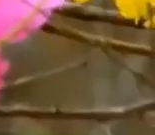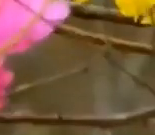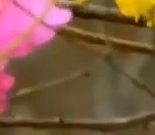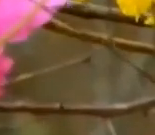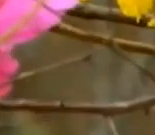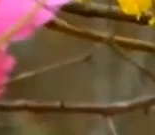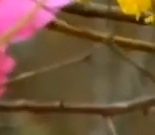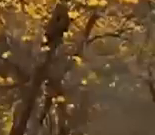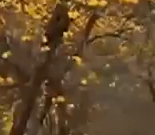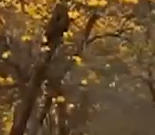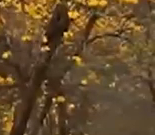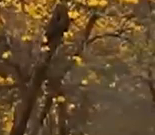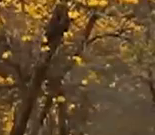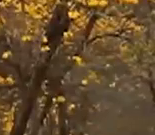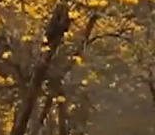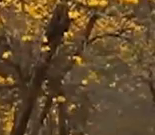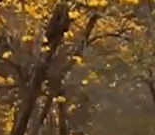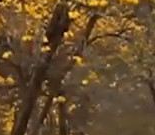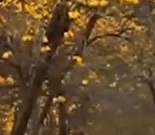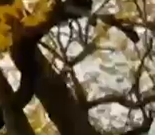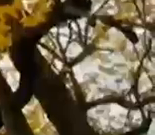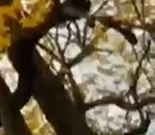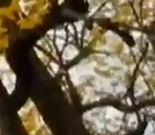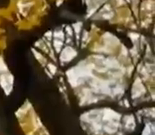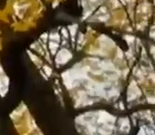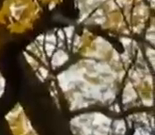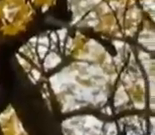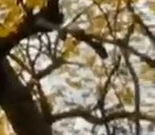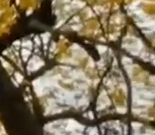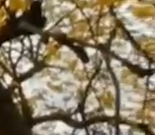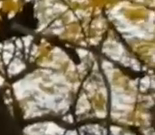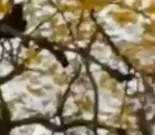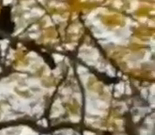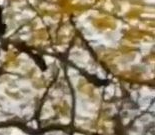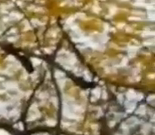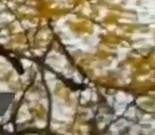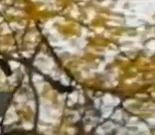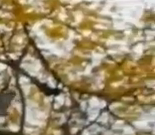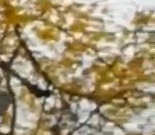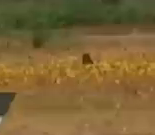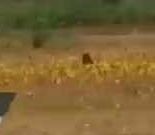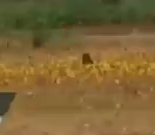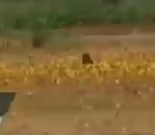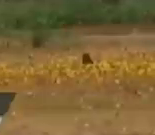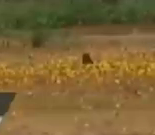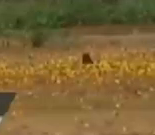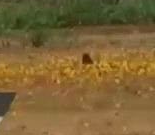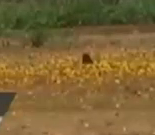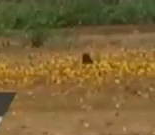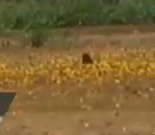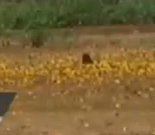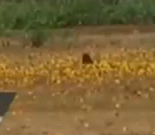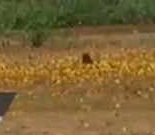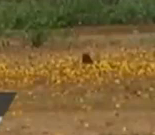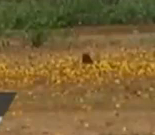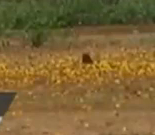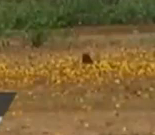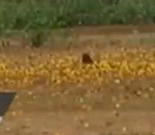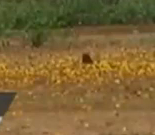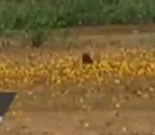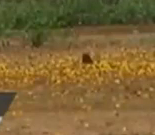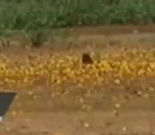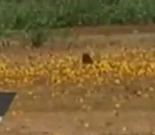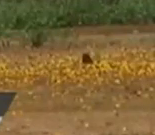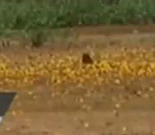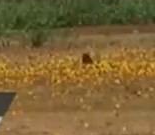son testigos de este espectáculo natural: Mangaurco, Bolaspamba y Casaderos. Cientos que han venido, una variedad